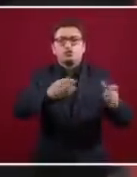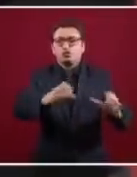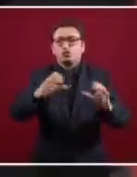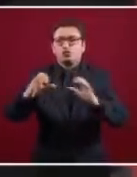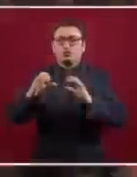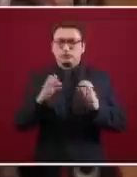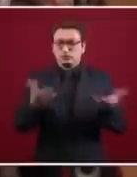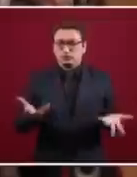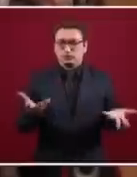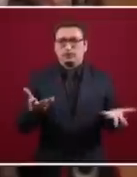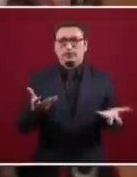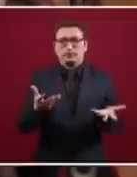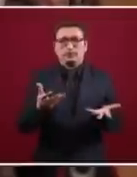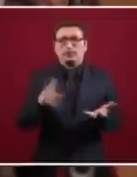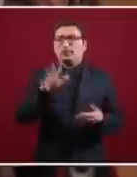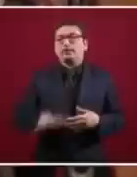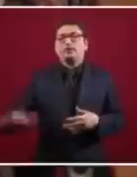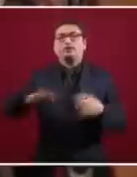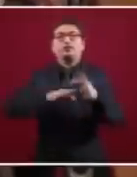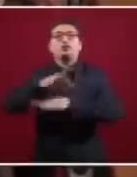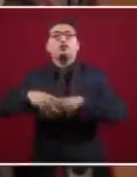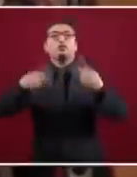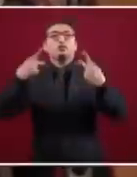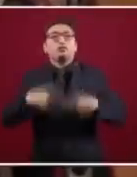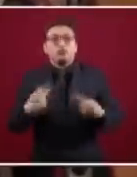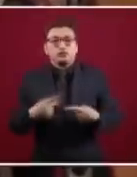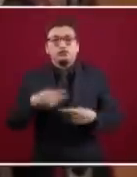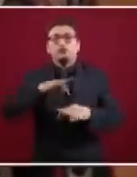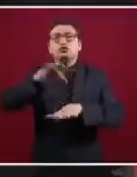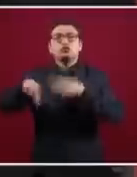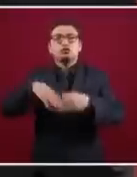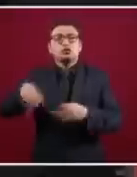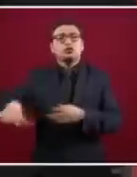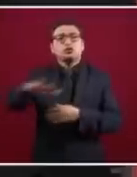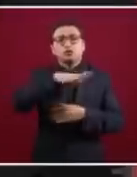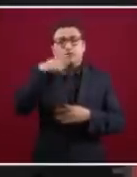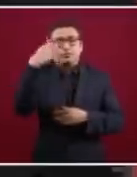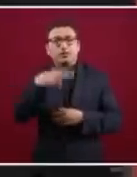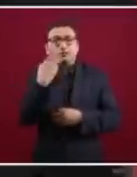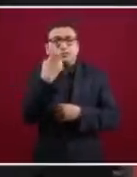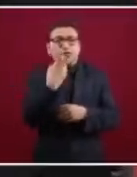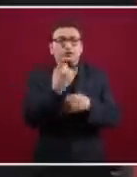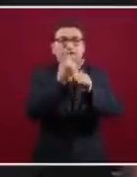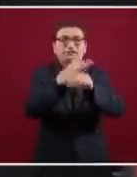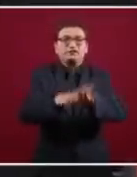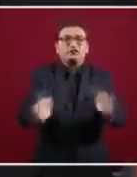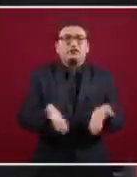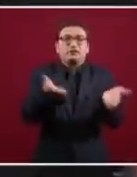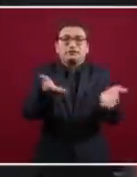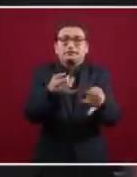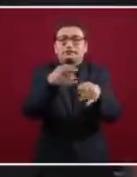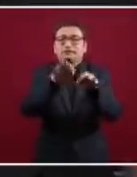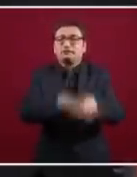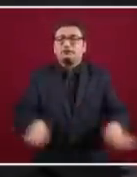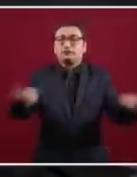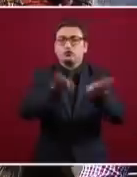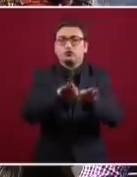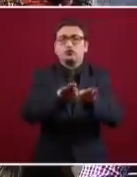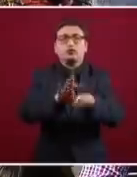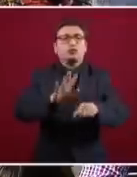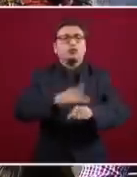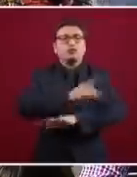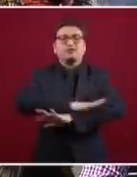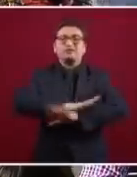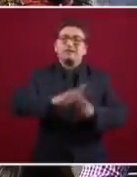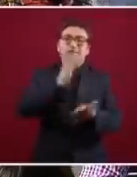ser la sociedad tienen que ser los ciudadanos por eso esta información es importante porque ya